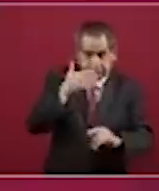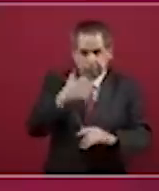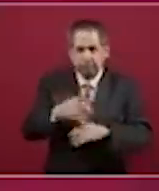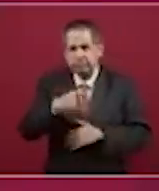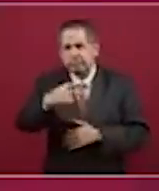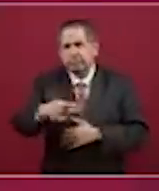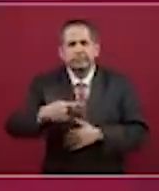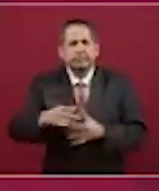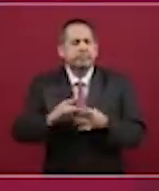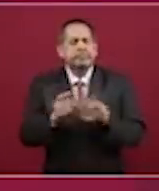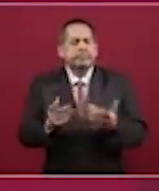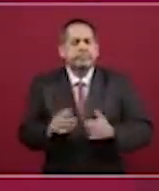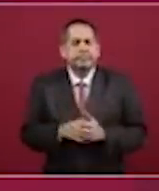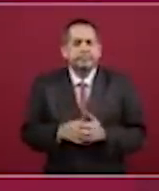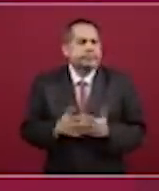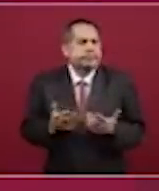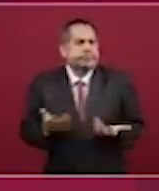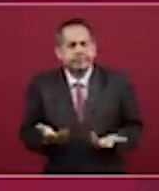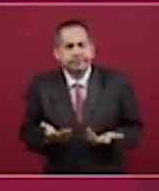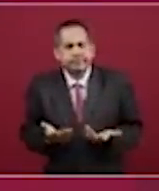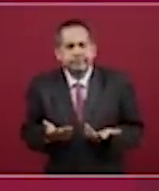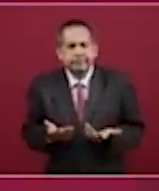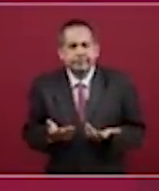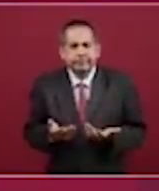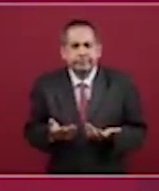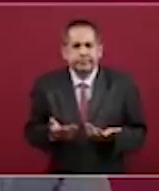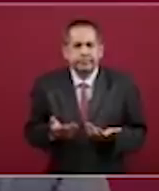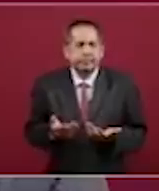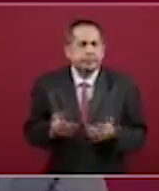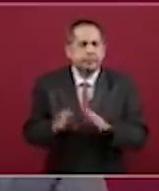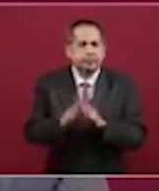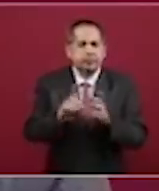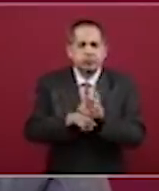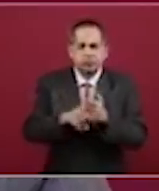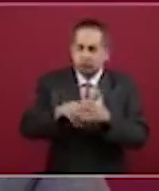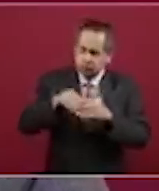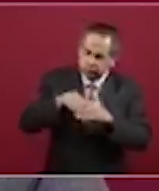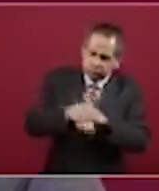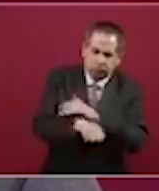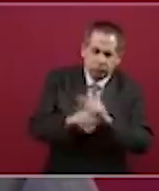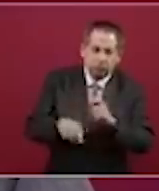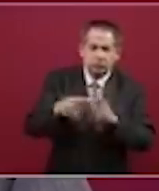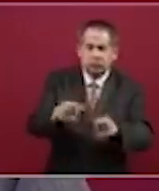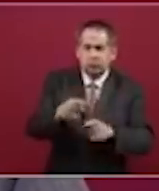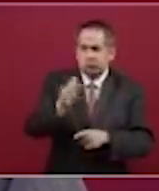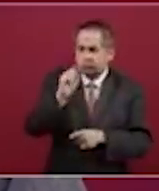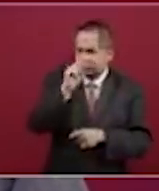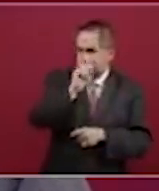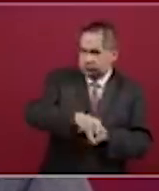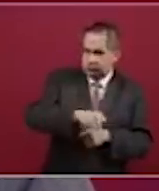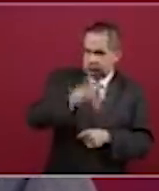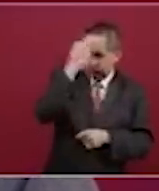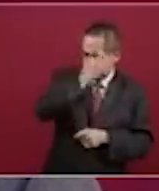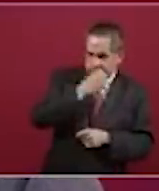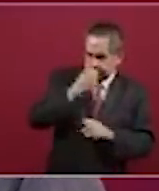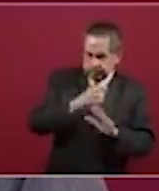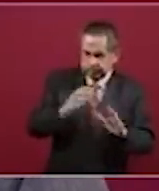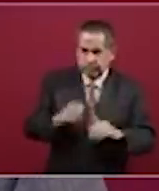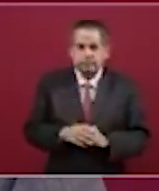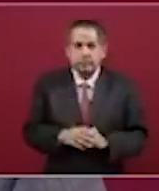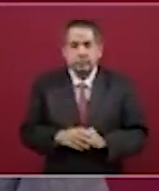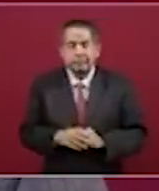En tu pregunta dices, entonces, el ingreso no se hará a través de